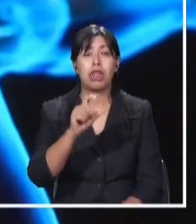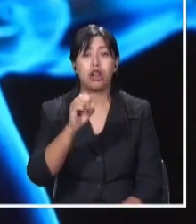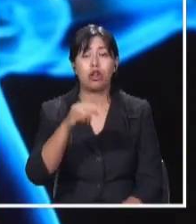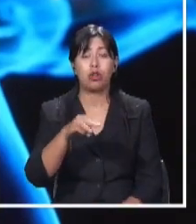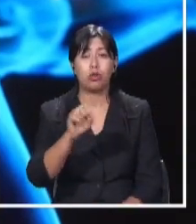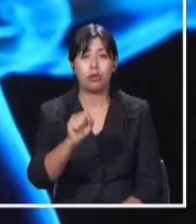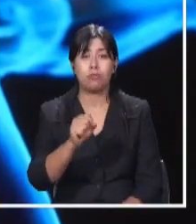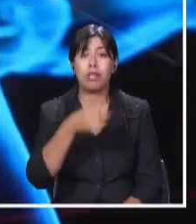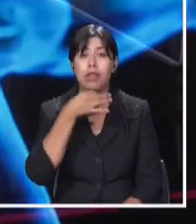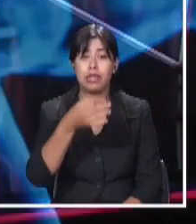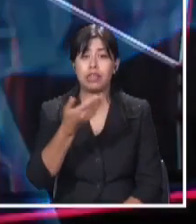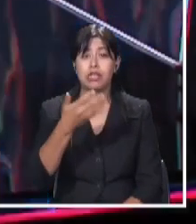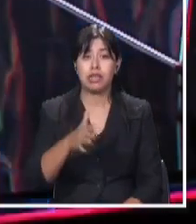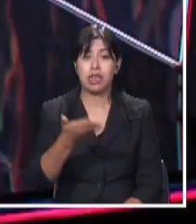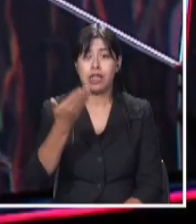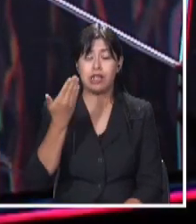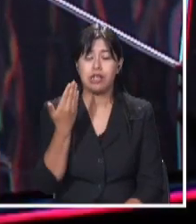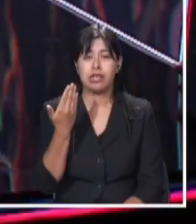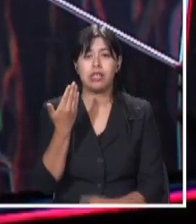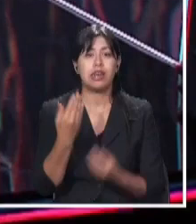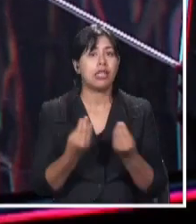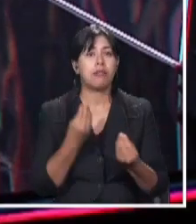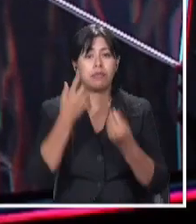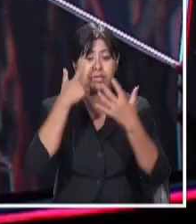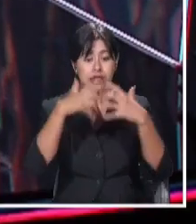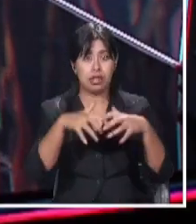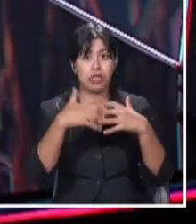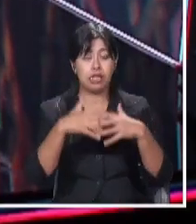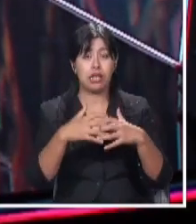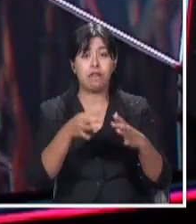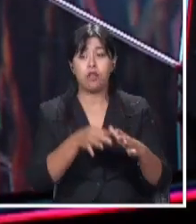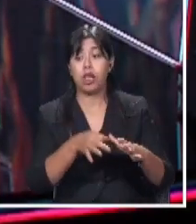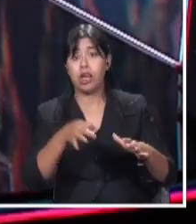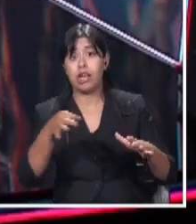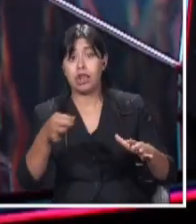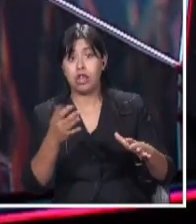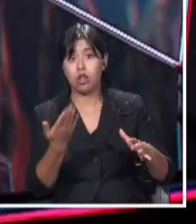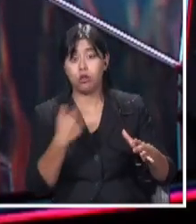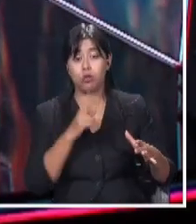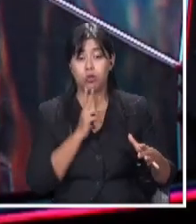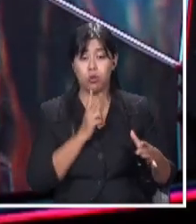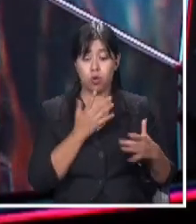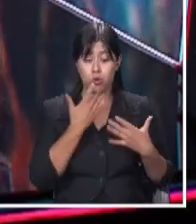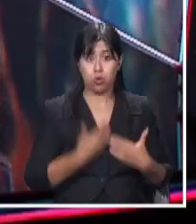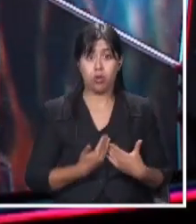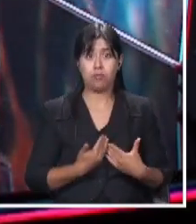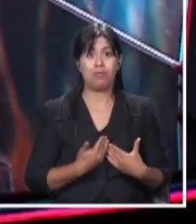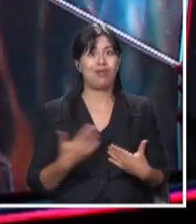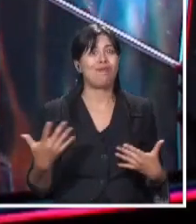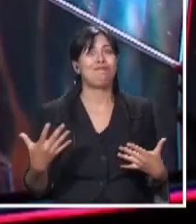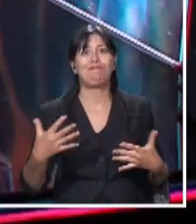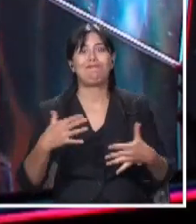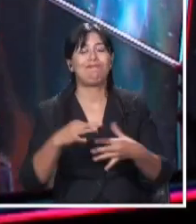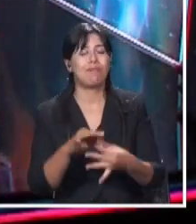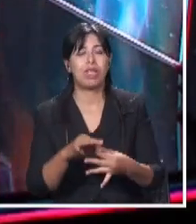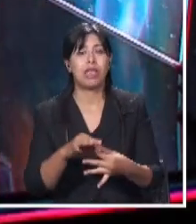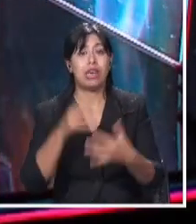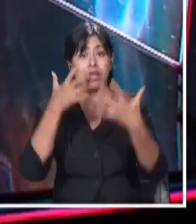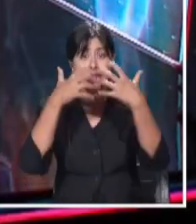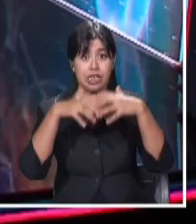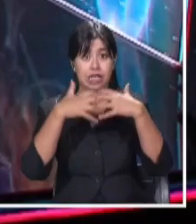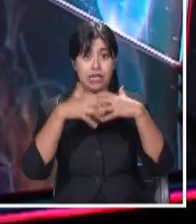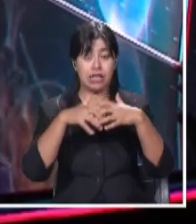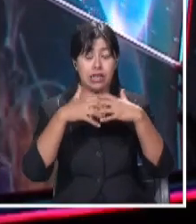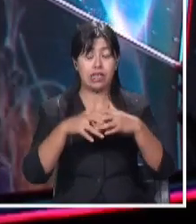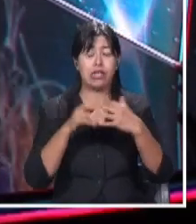anteriores, que lo que ocurre en el cerebro no está aislado de quiénes somos. ¿Ya? Nuestra actividad en el cerebro